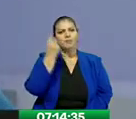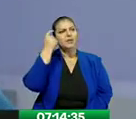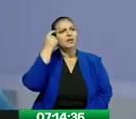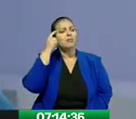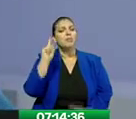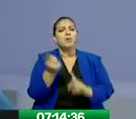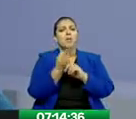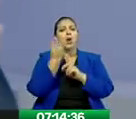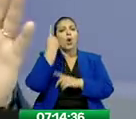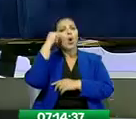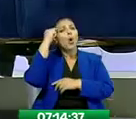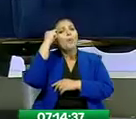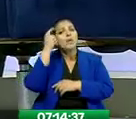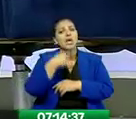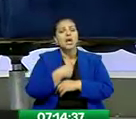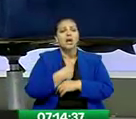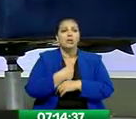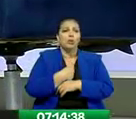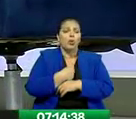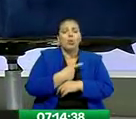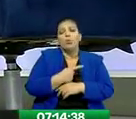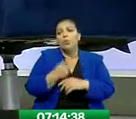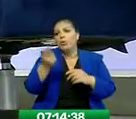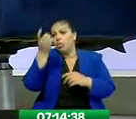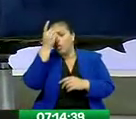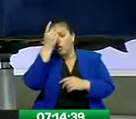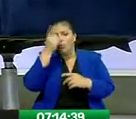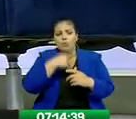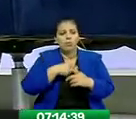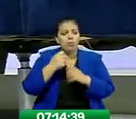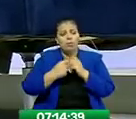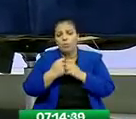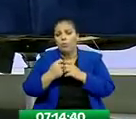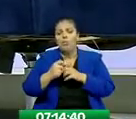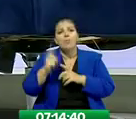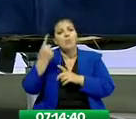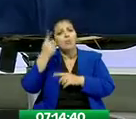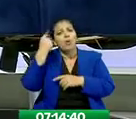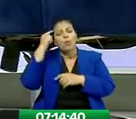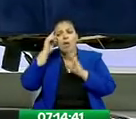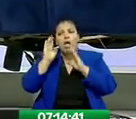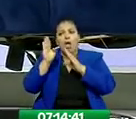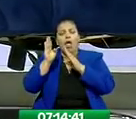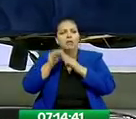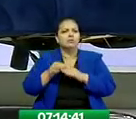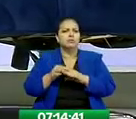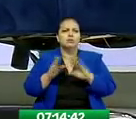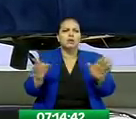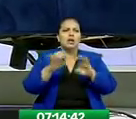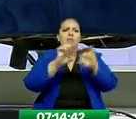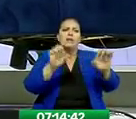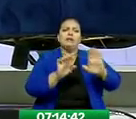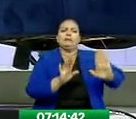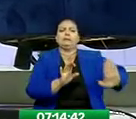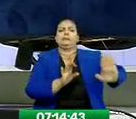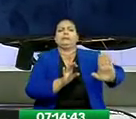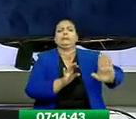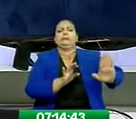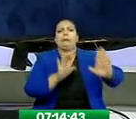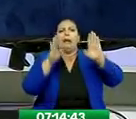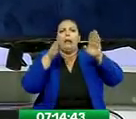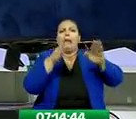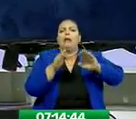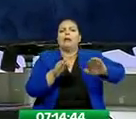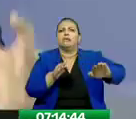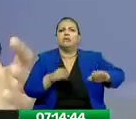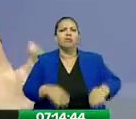en el crecimiento económico. ¿Cuándo debería ser a la inversa? A la inversa, y más que nada en paralelo, en simultáneo. No tienen por qué ser estos dos retos